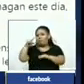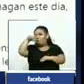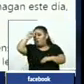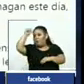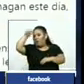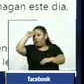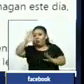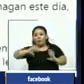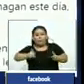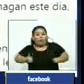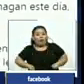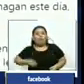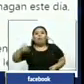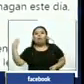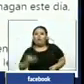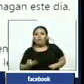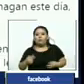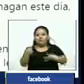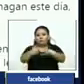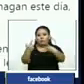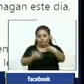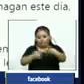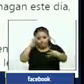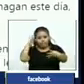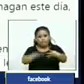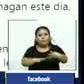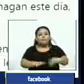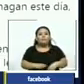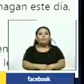que deben hacer cumplir la ley.